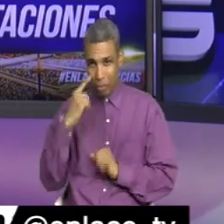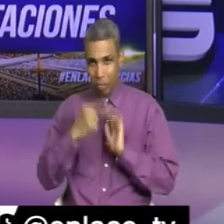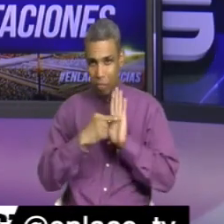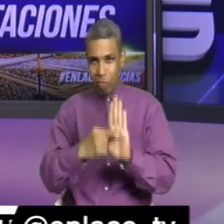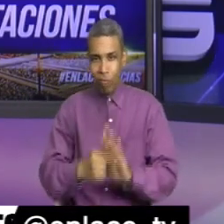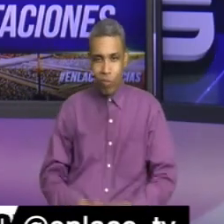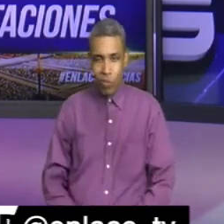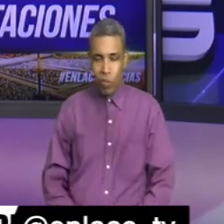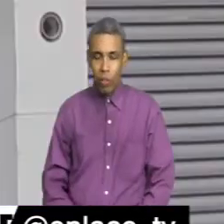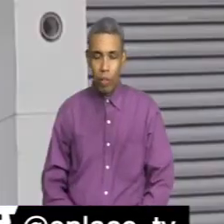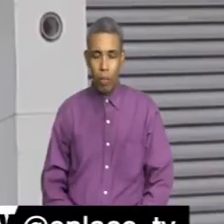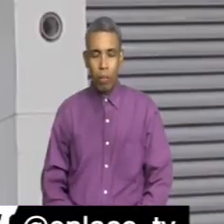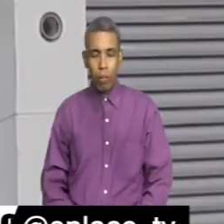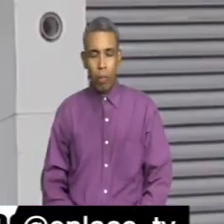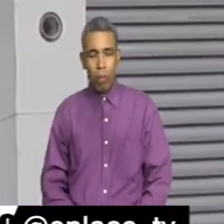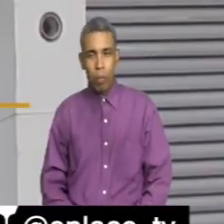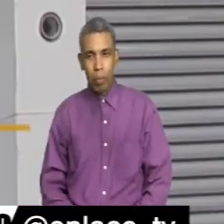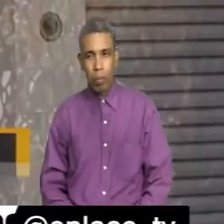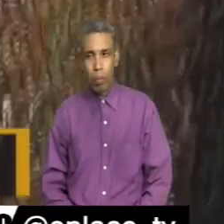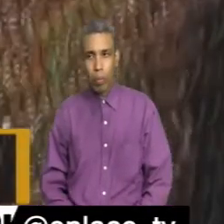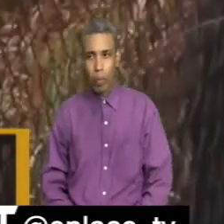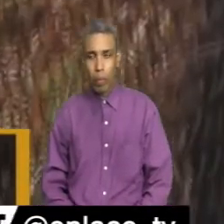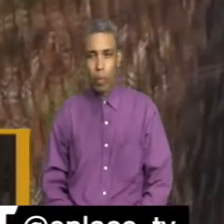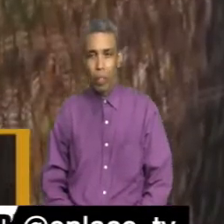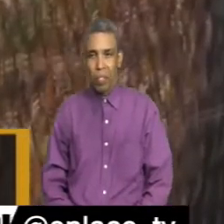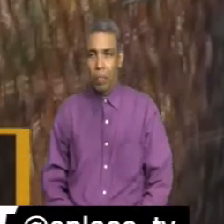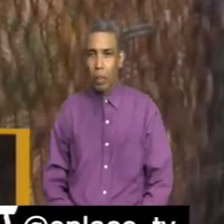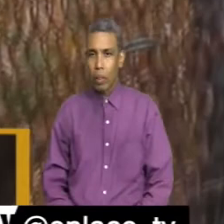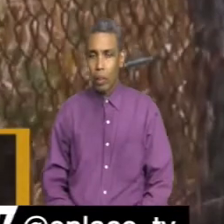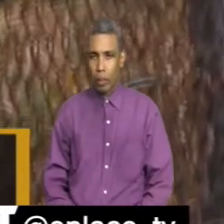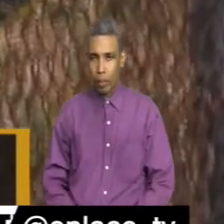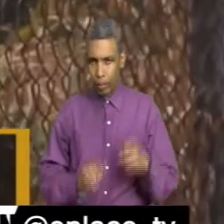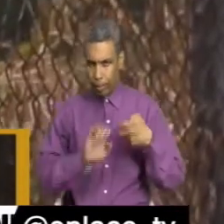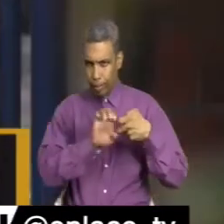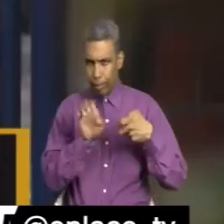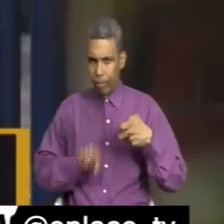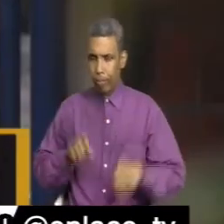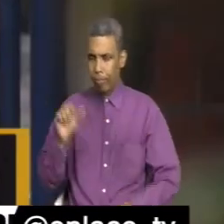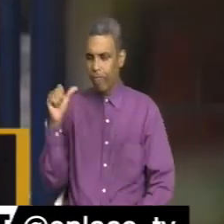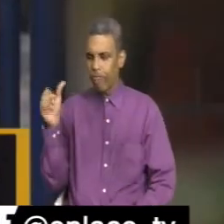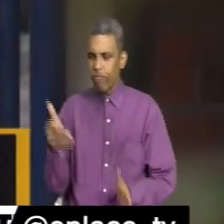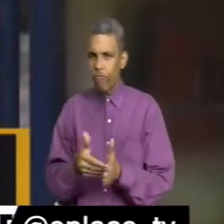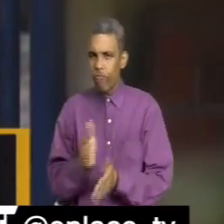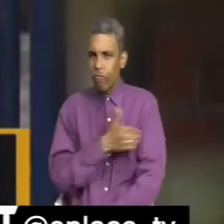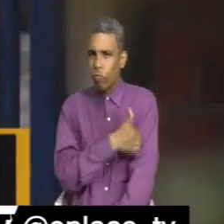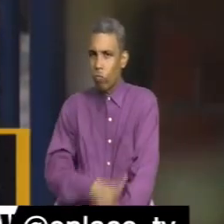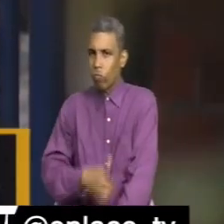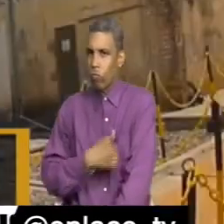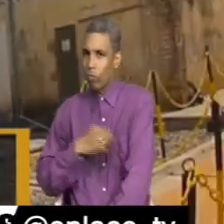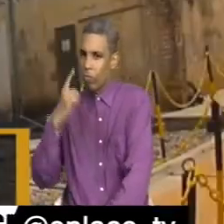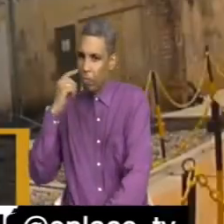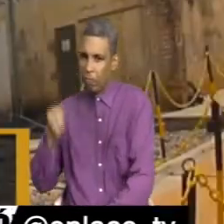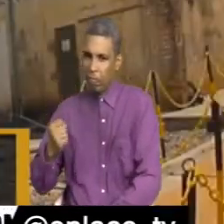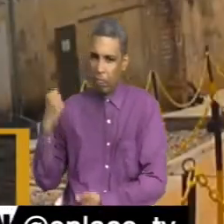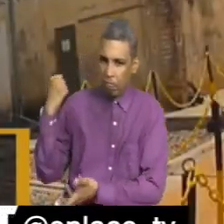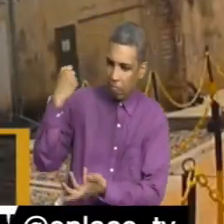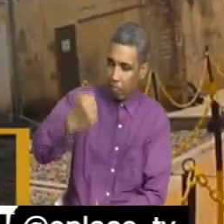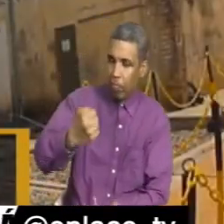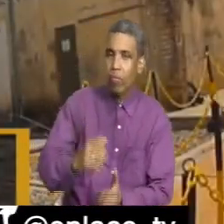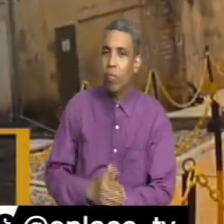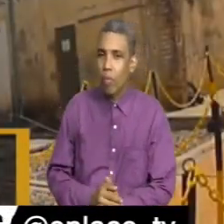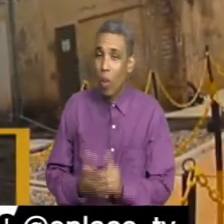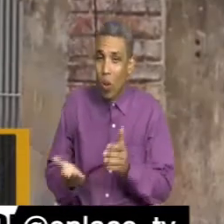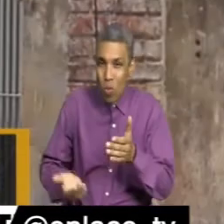Aires. Con una inversión de 10 mil millones de pesos, la electrificadora de Santander entregó a sus usuarios en Barranca Bermeja las